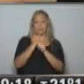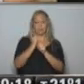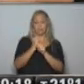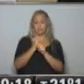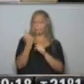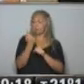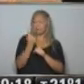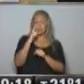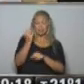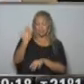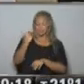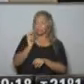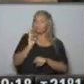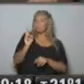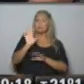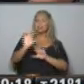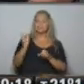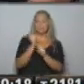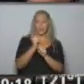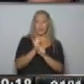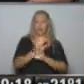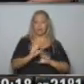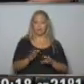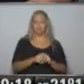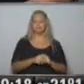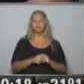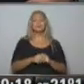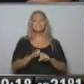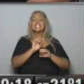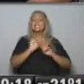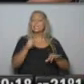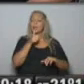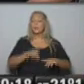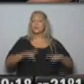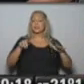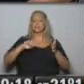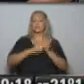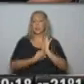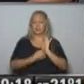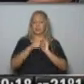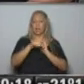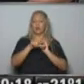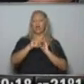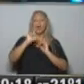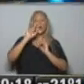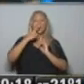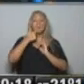día, que nos dejen trabajar. Trágicas inundaciones en la Ciudad de Buenos Aires. Luis Brustein sobre este